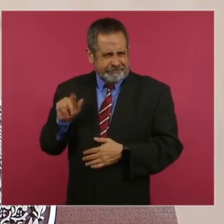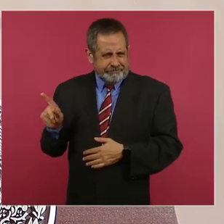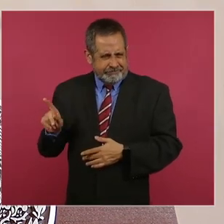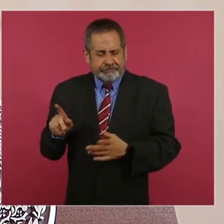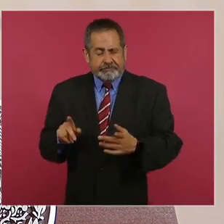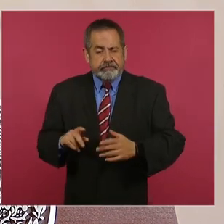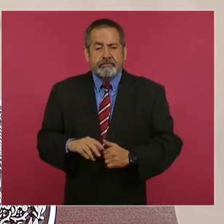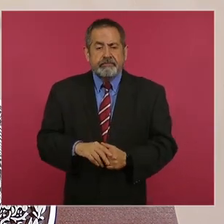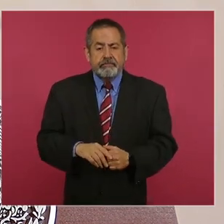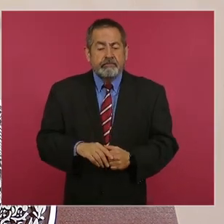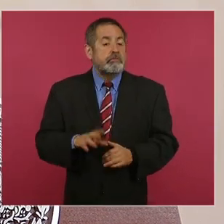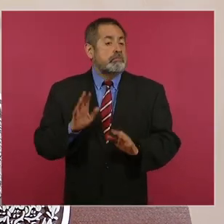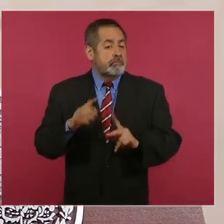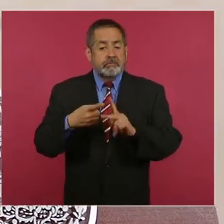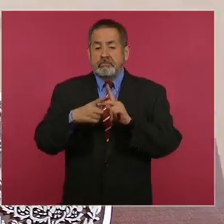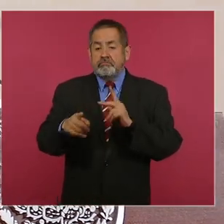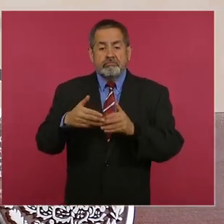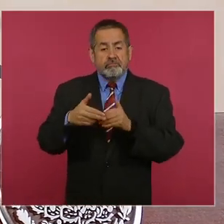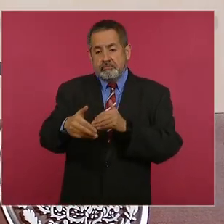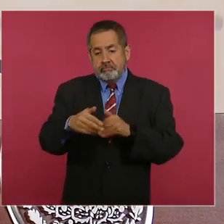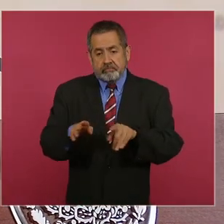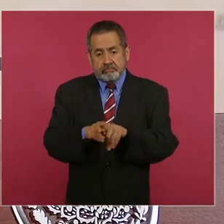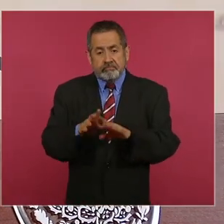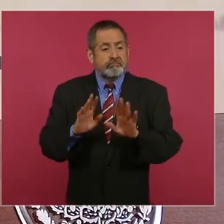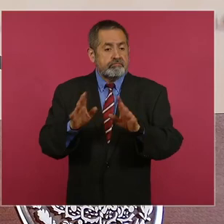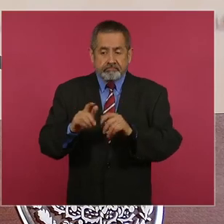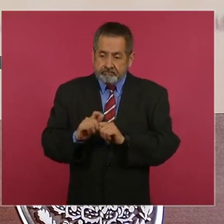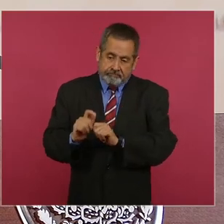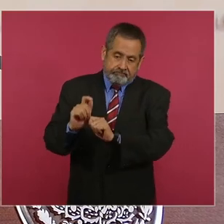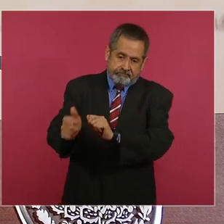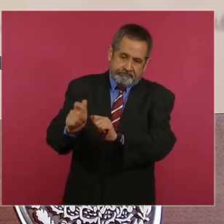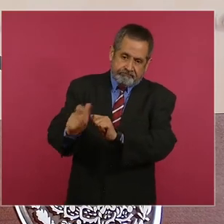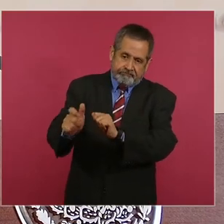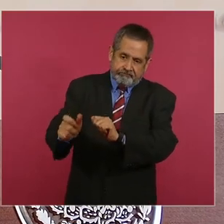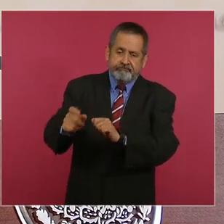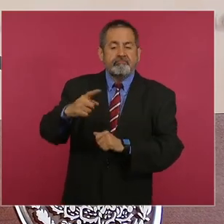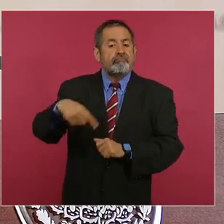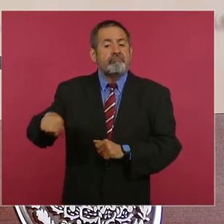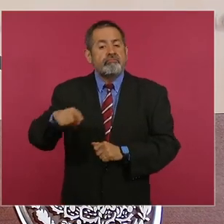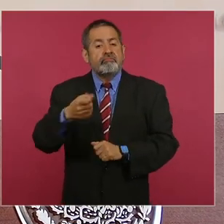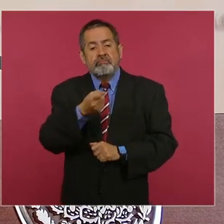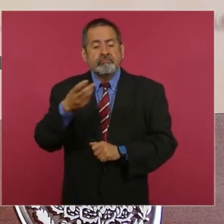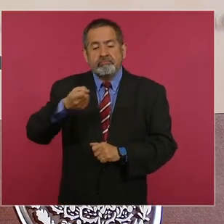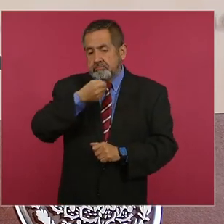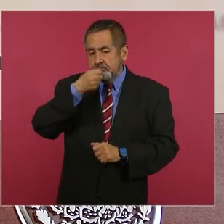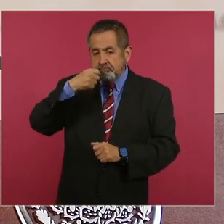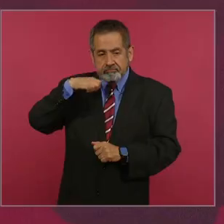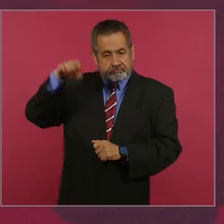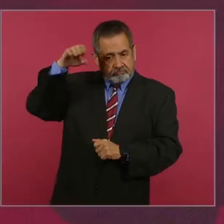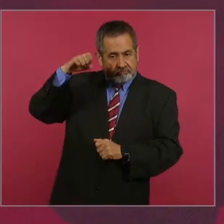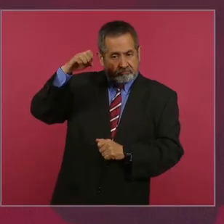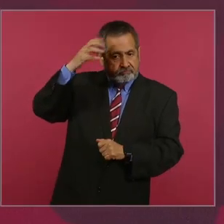y ya empezó a pagarse la pensión para adultos mayores.